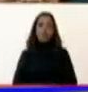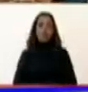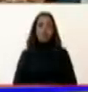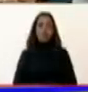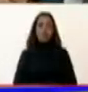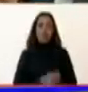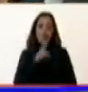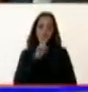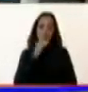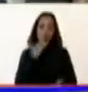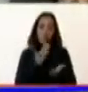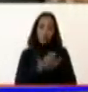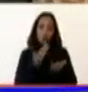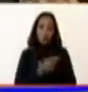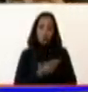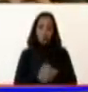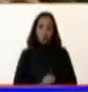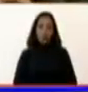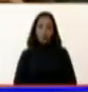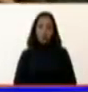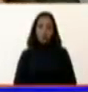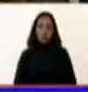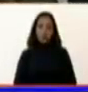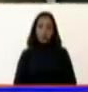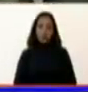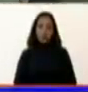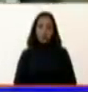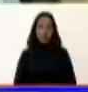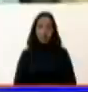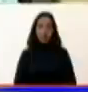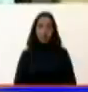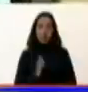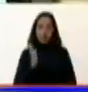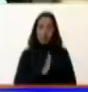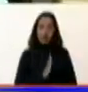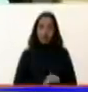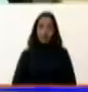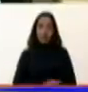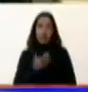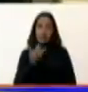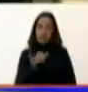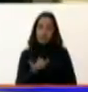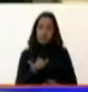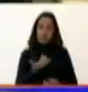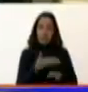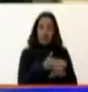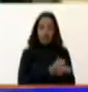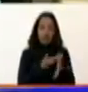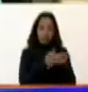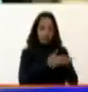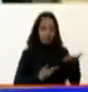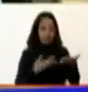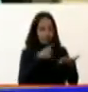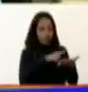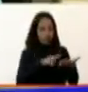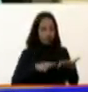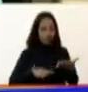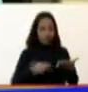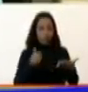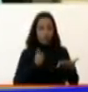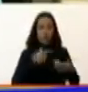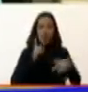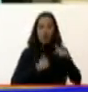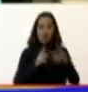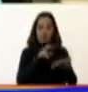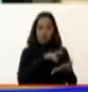Dos propuestas que llegan. Ya me habían llegado los documentos, ya había escuchado, ya había leído